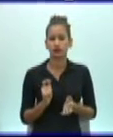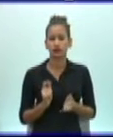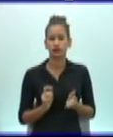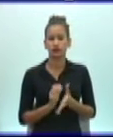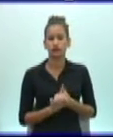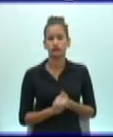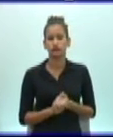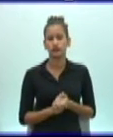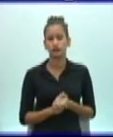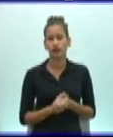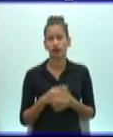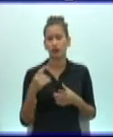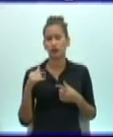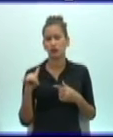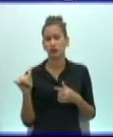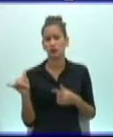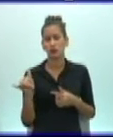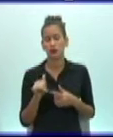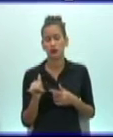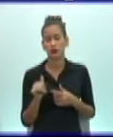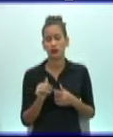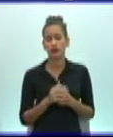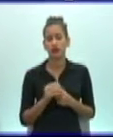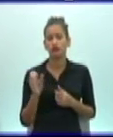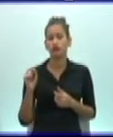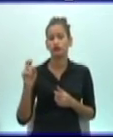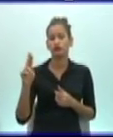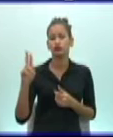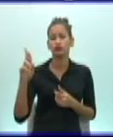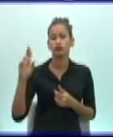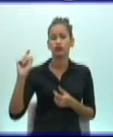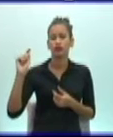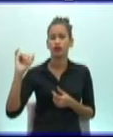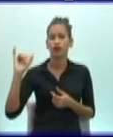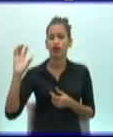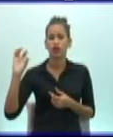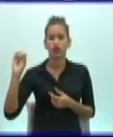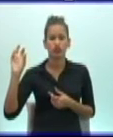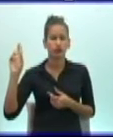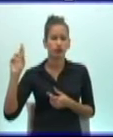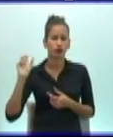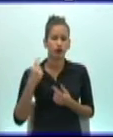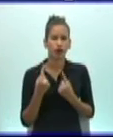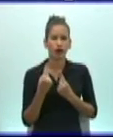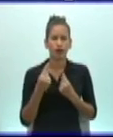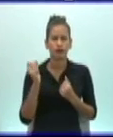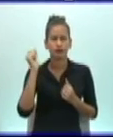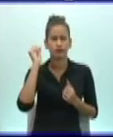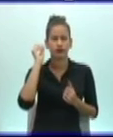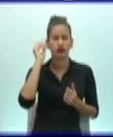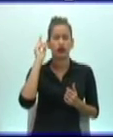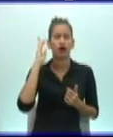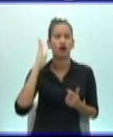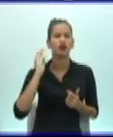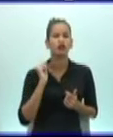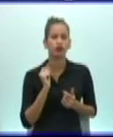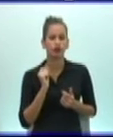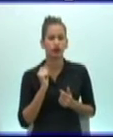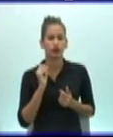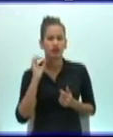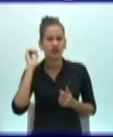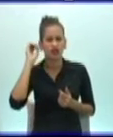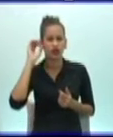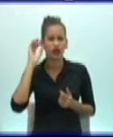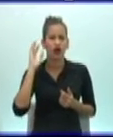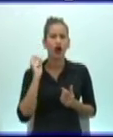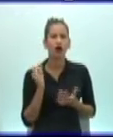imaginario, eso que también nosotros recordamos y que nos traslada a reconocer a ese objeto que sirve para expulsar